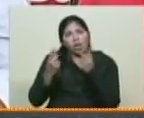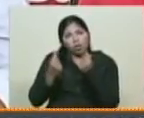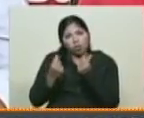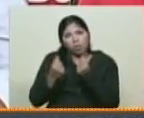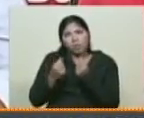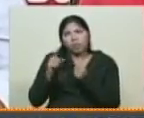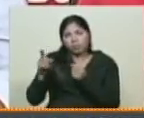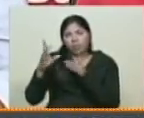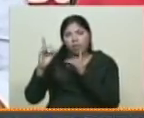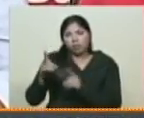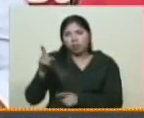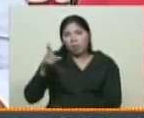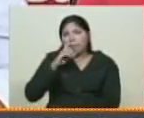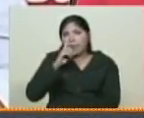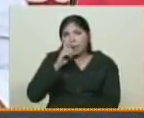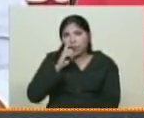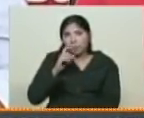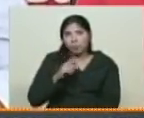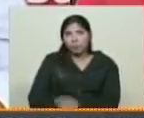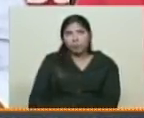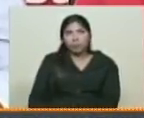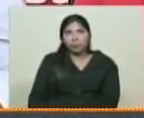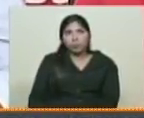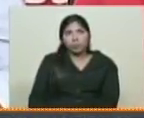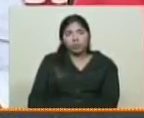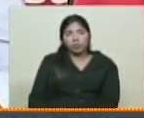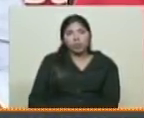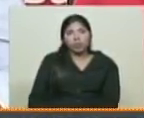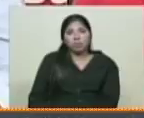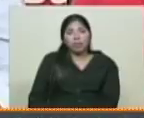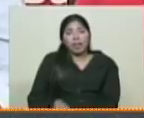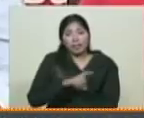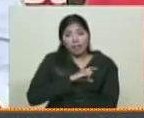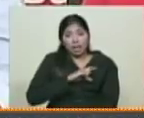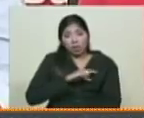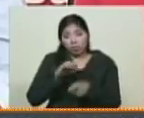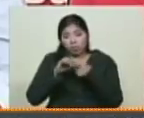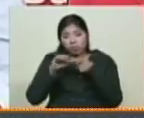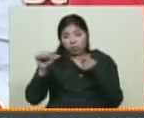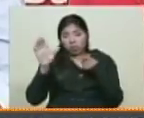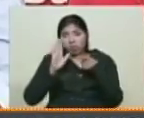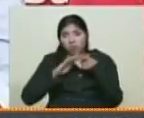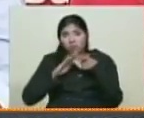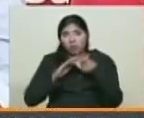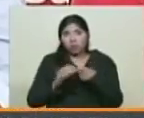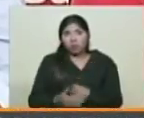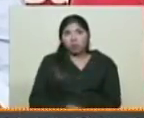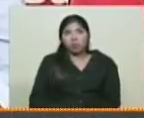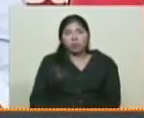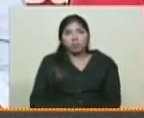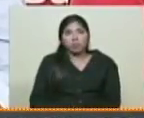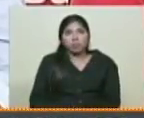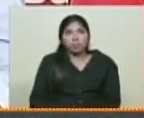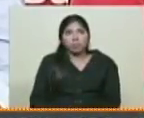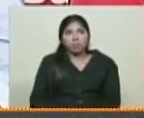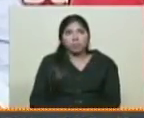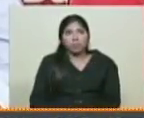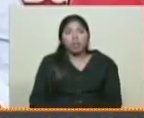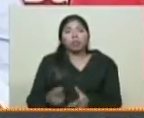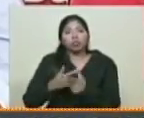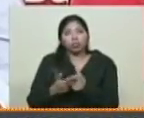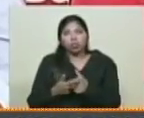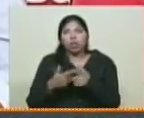el presidente Nicolás Maduro en estos primeros días de enero del 2018. Es decir,